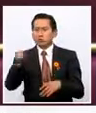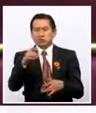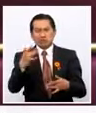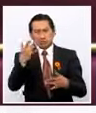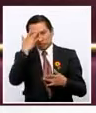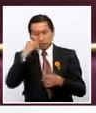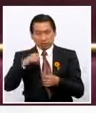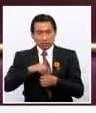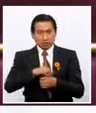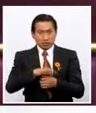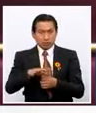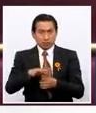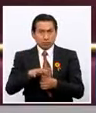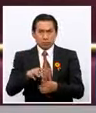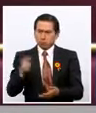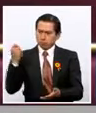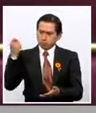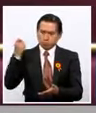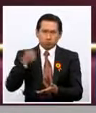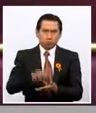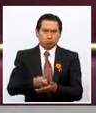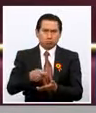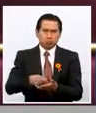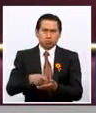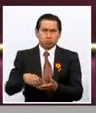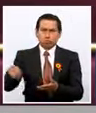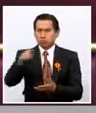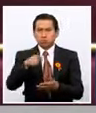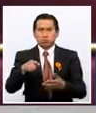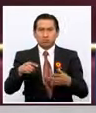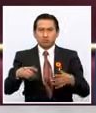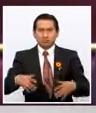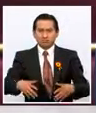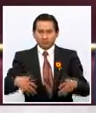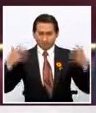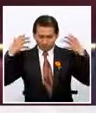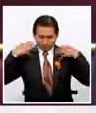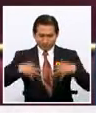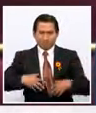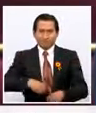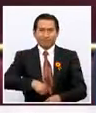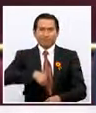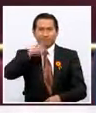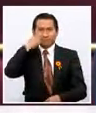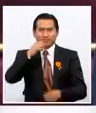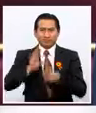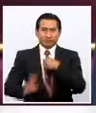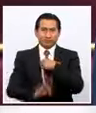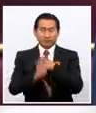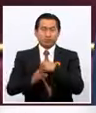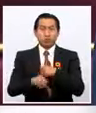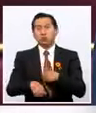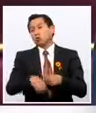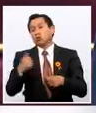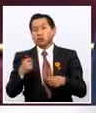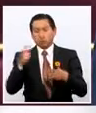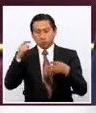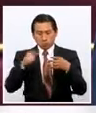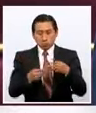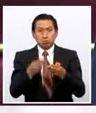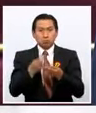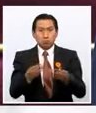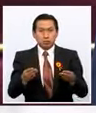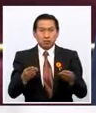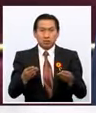e inversión fuerte para dotar de trajes de bioseguridad y de otros equipamientos que la infección